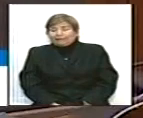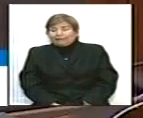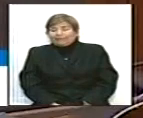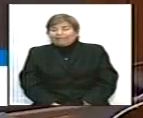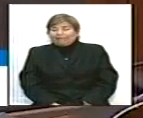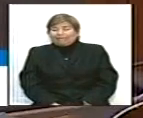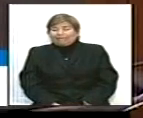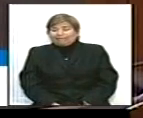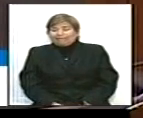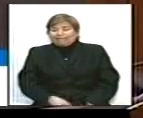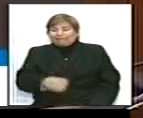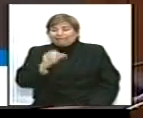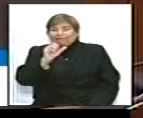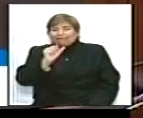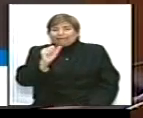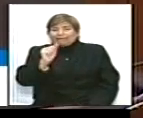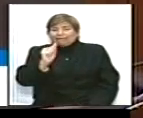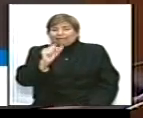de Sauder.